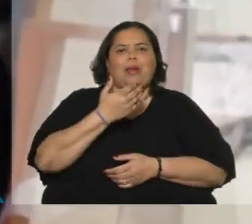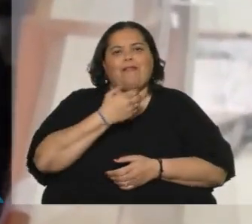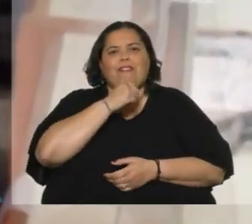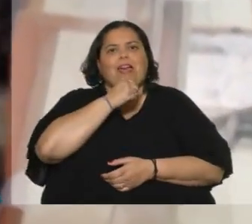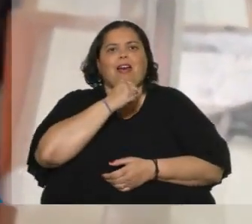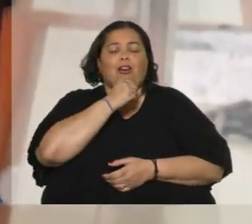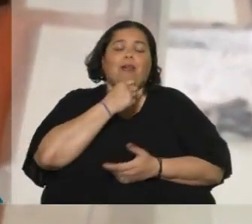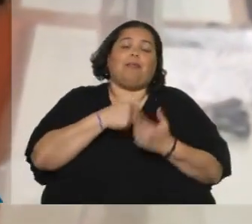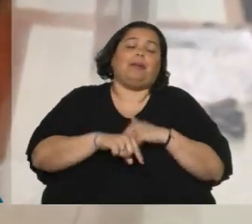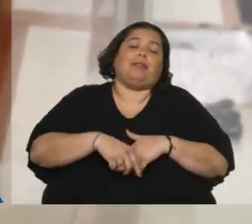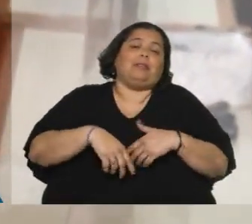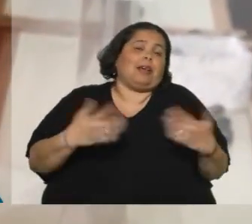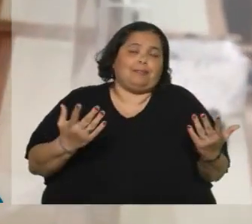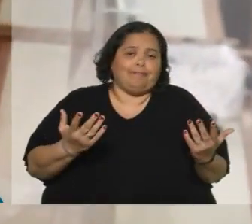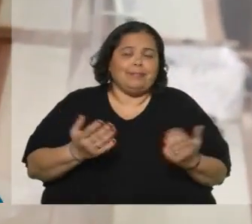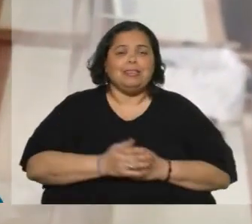altura del partido...